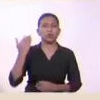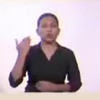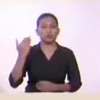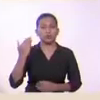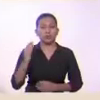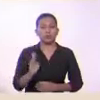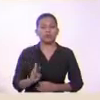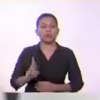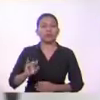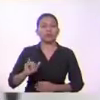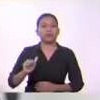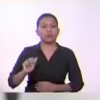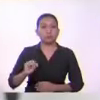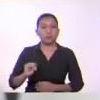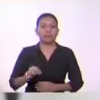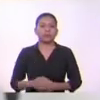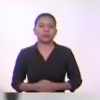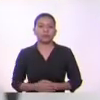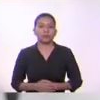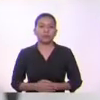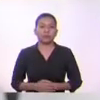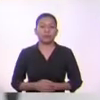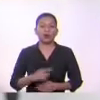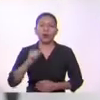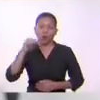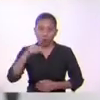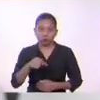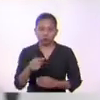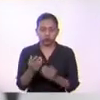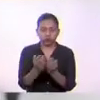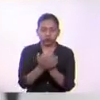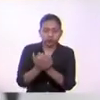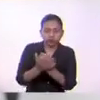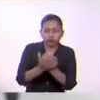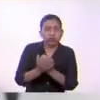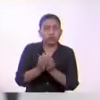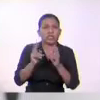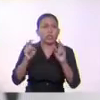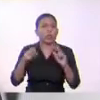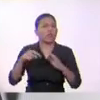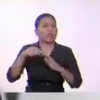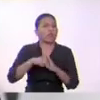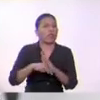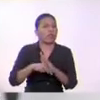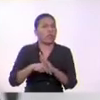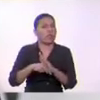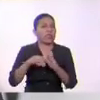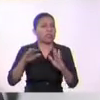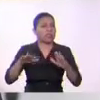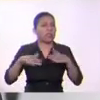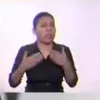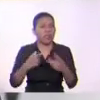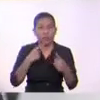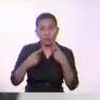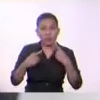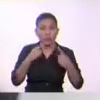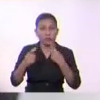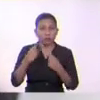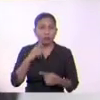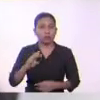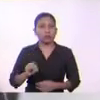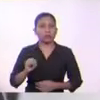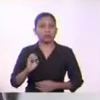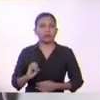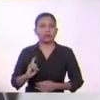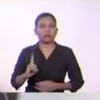Young. Ahora vamos a estudiar con más detalle las entrevistas por modalidad.